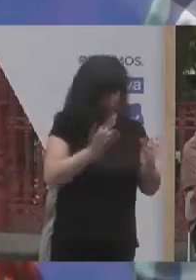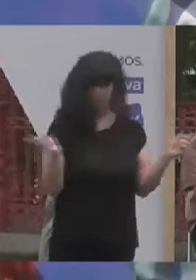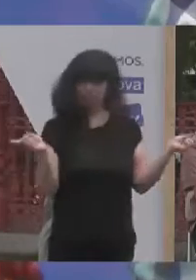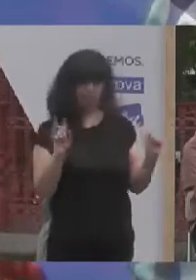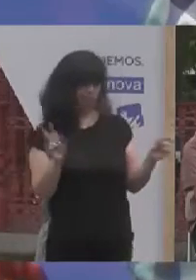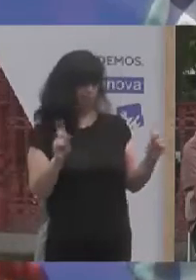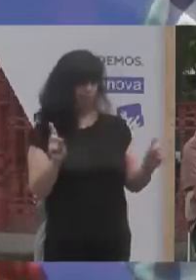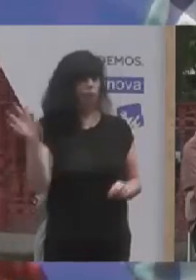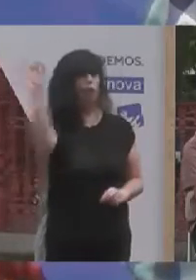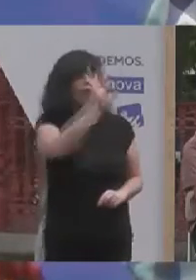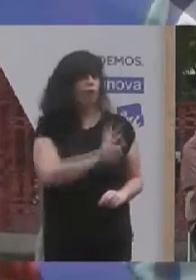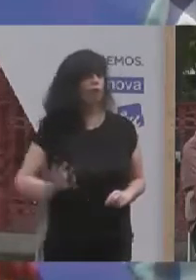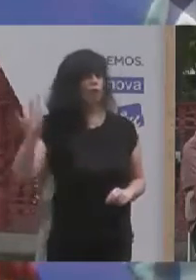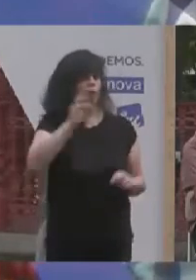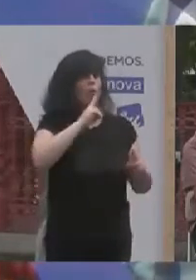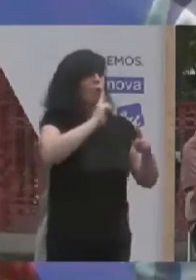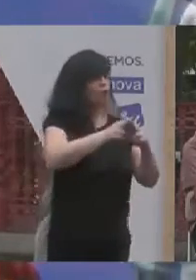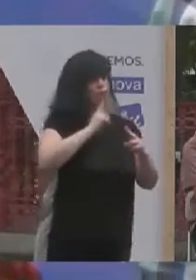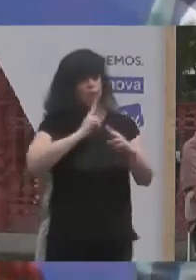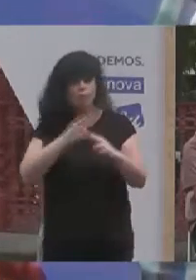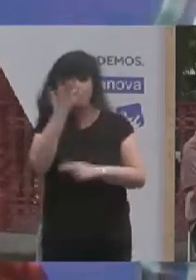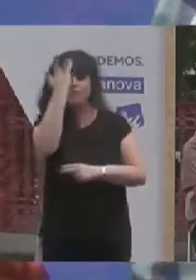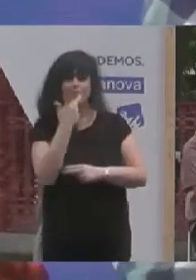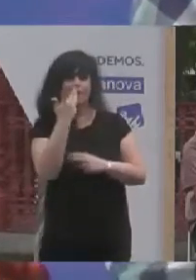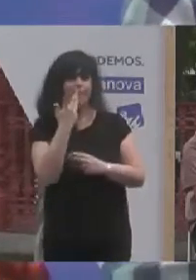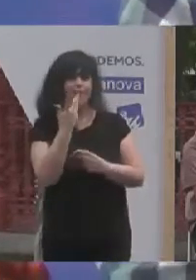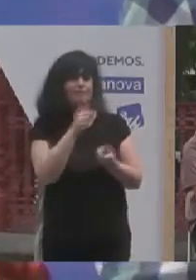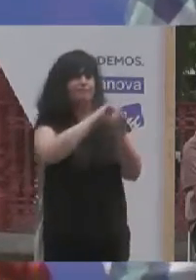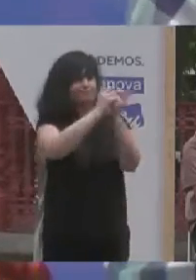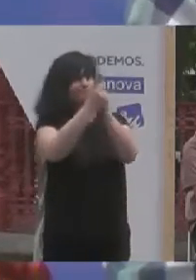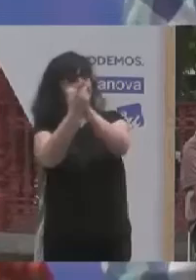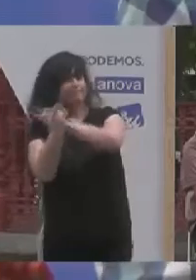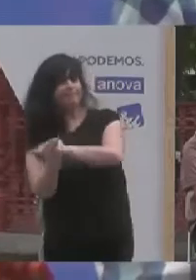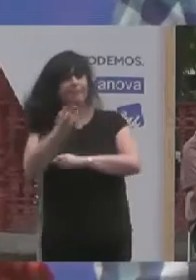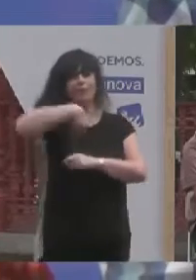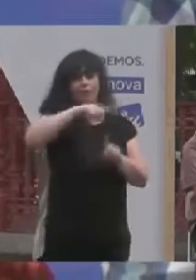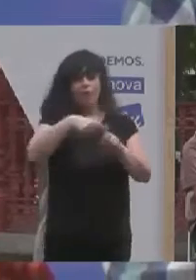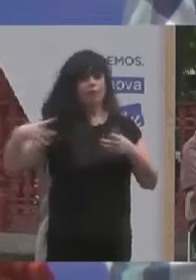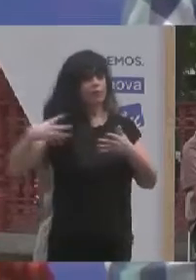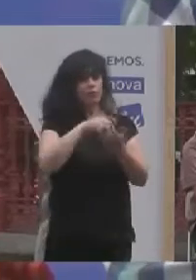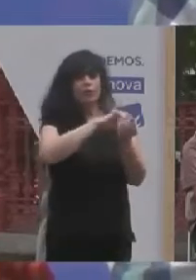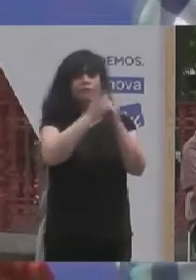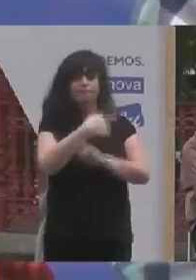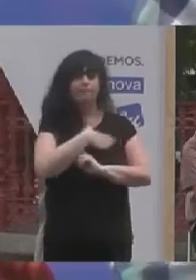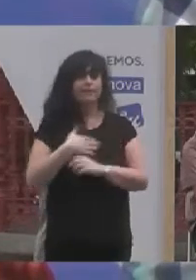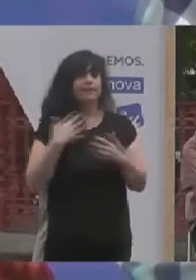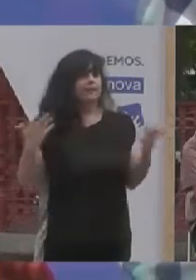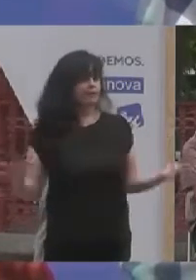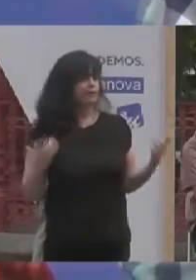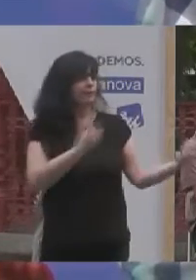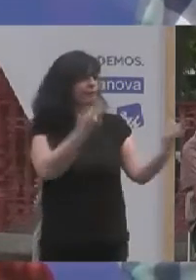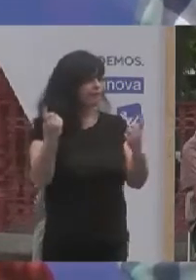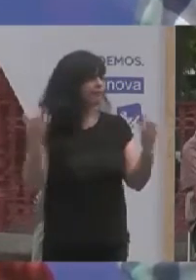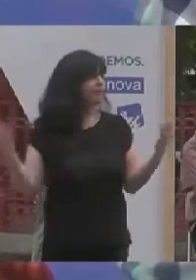ou alternancia de nomes e cores. Queremos cambialo todo e para elo é preciso